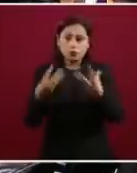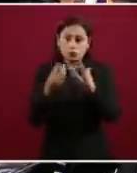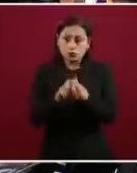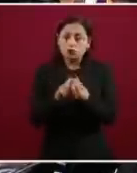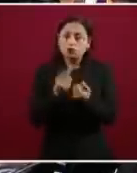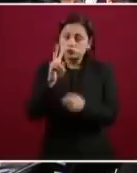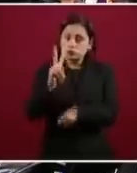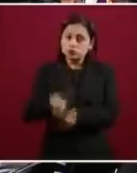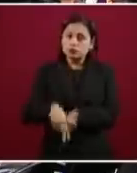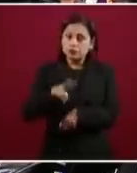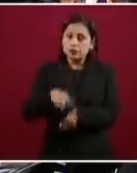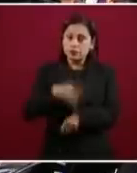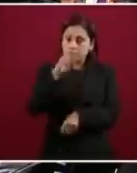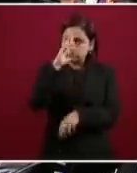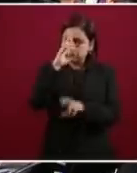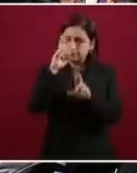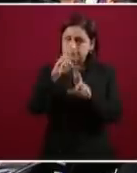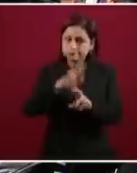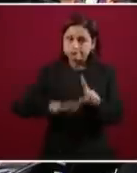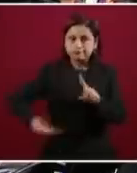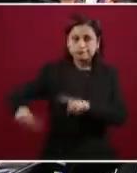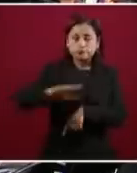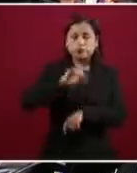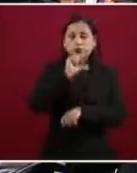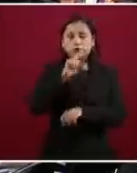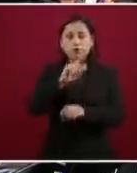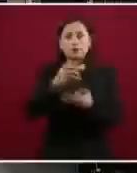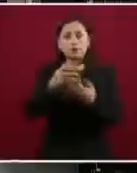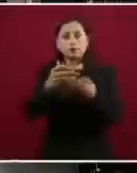responsabilidad social y ambiental. Gracias. Muchas gracias.